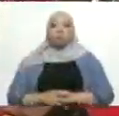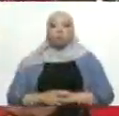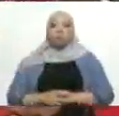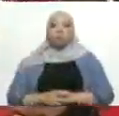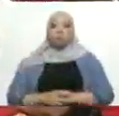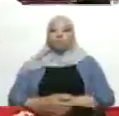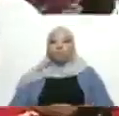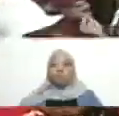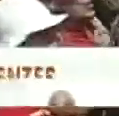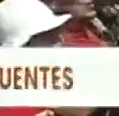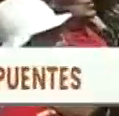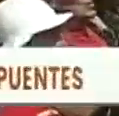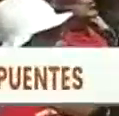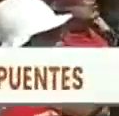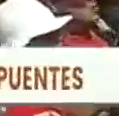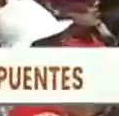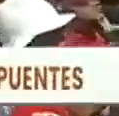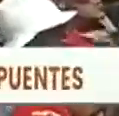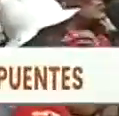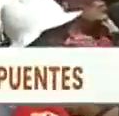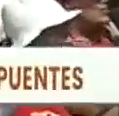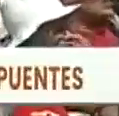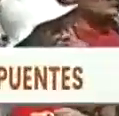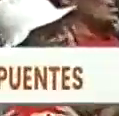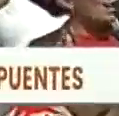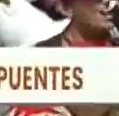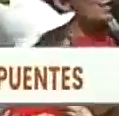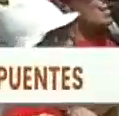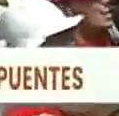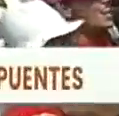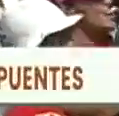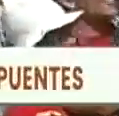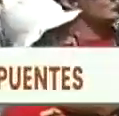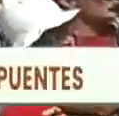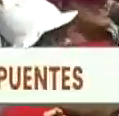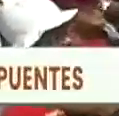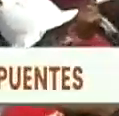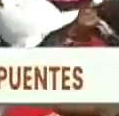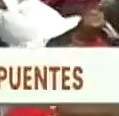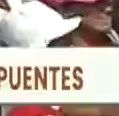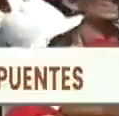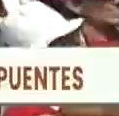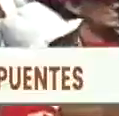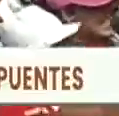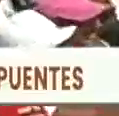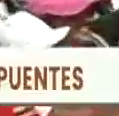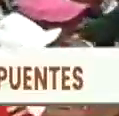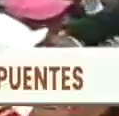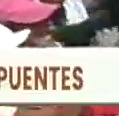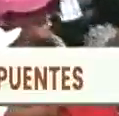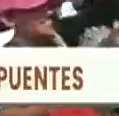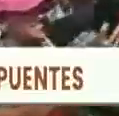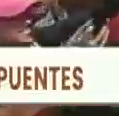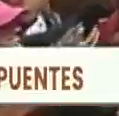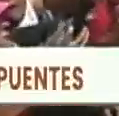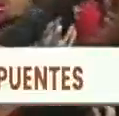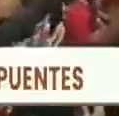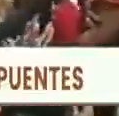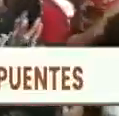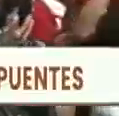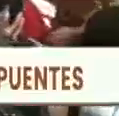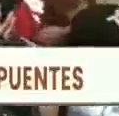No dejaremos que cierren la linda puerta que siempre ha estado abierta a la vida.